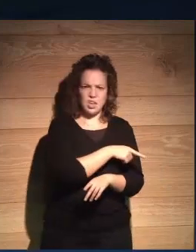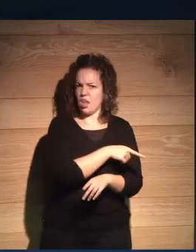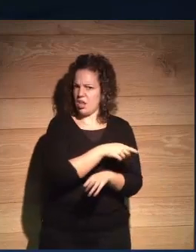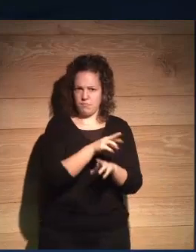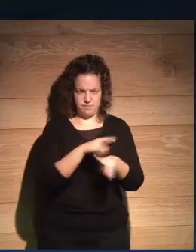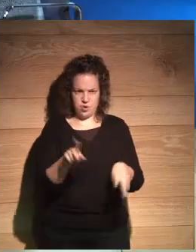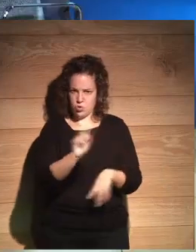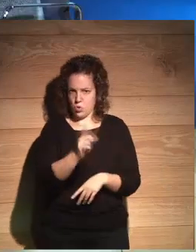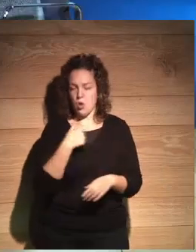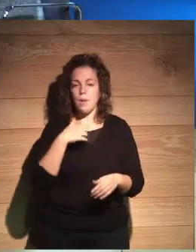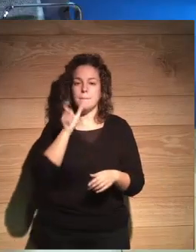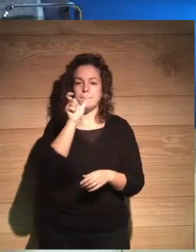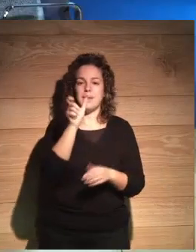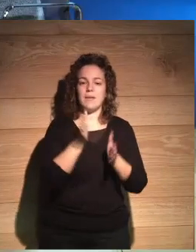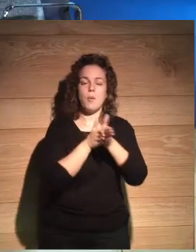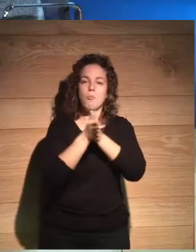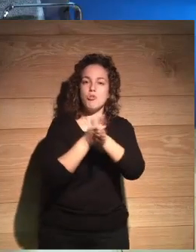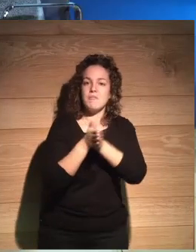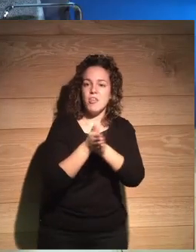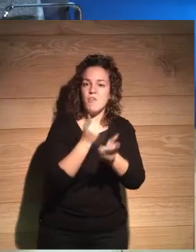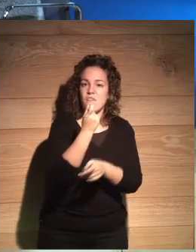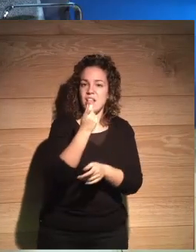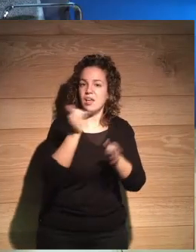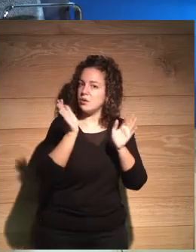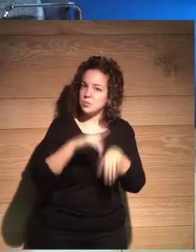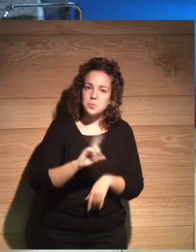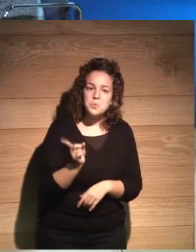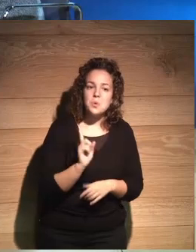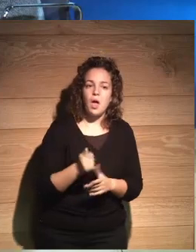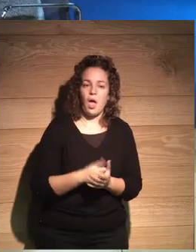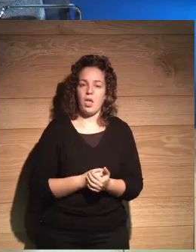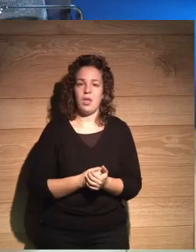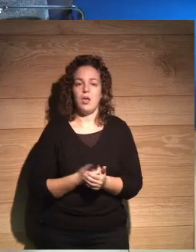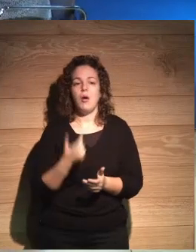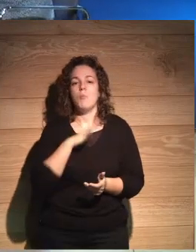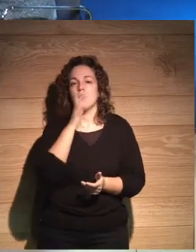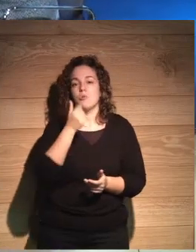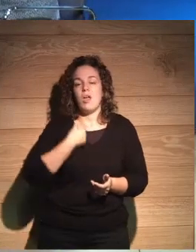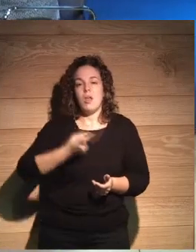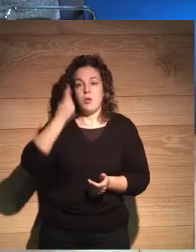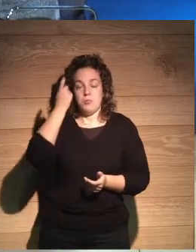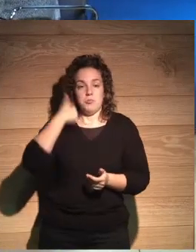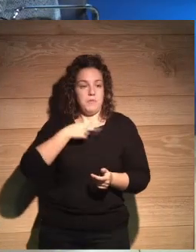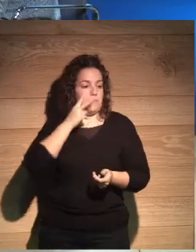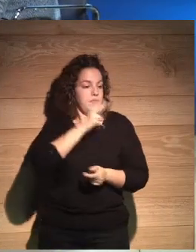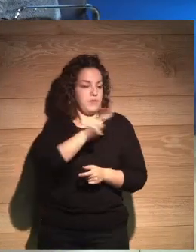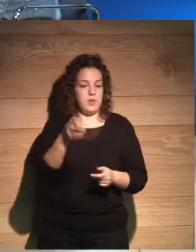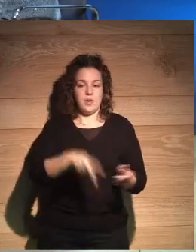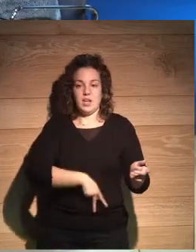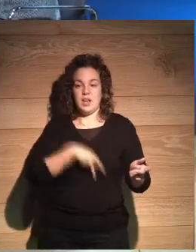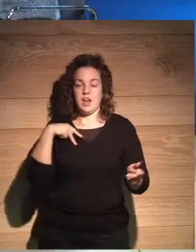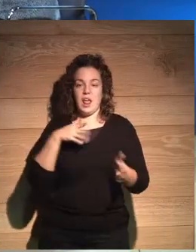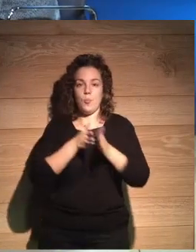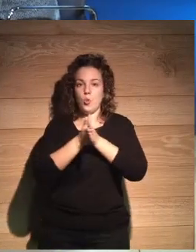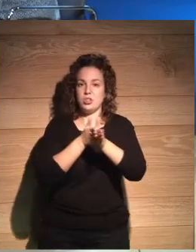dicho, motivación, yo no los veo faltos de motivación, en absoluto. Tengo alumnos, pero no los míos, sino lo que yo veo en general son alumnos